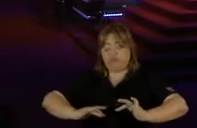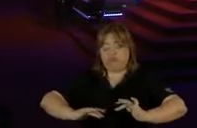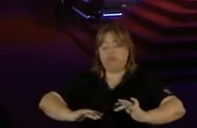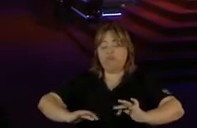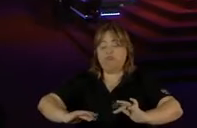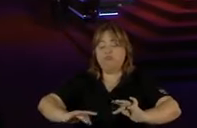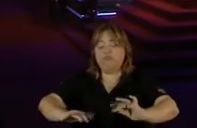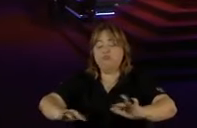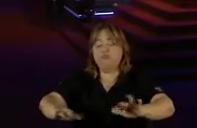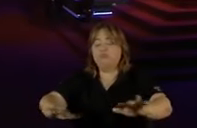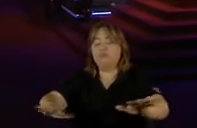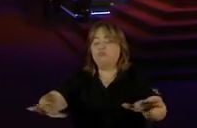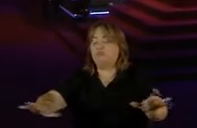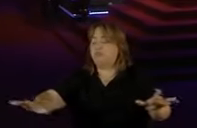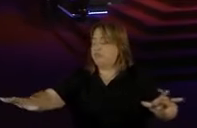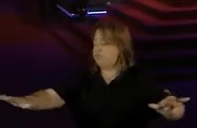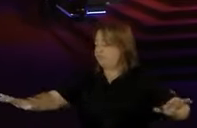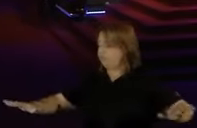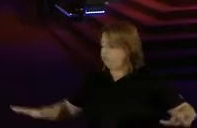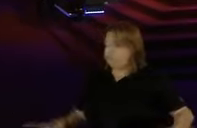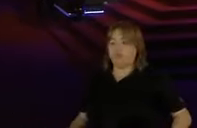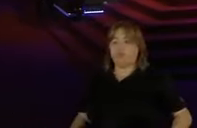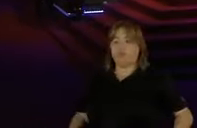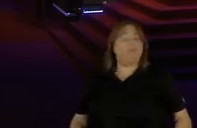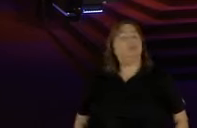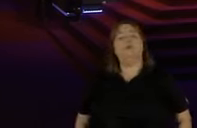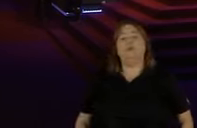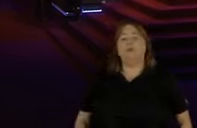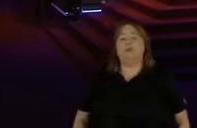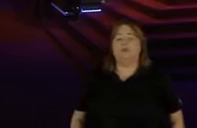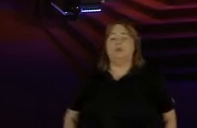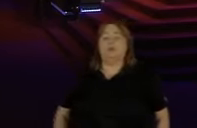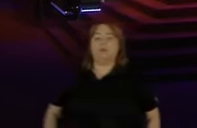hecho que mucha gente se deje barba. Eso no es necesario.